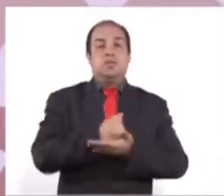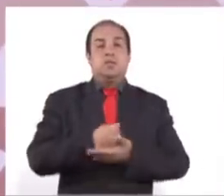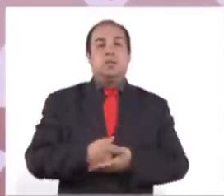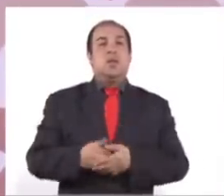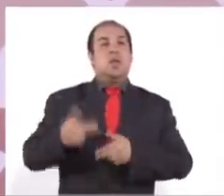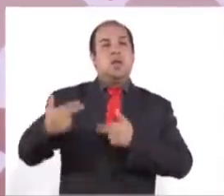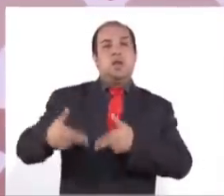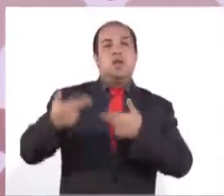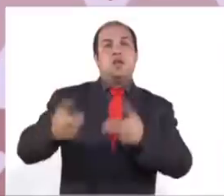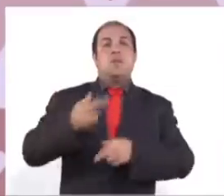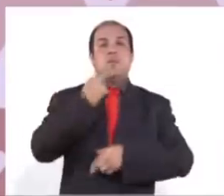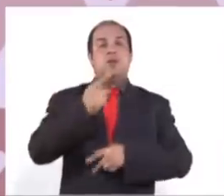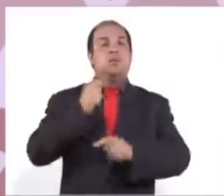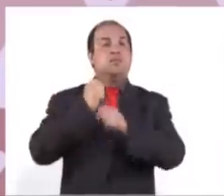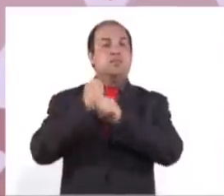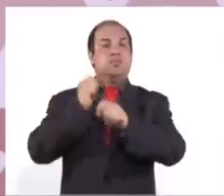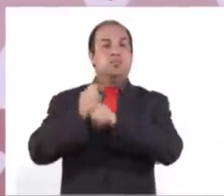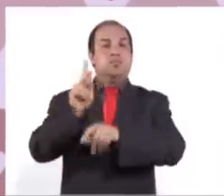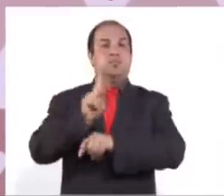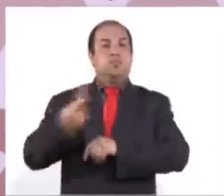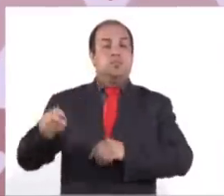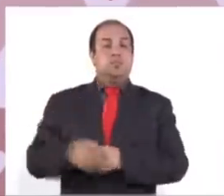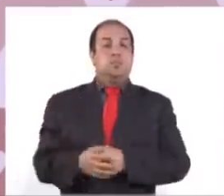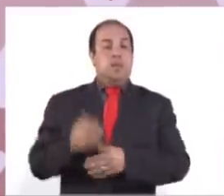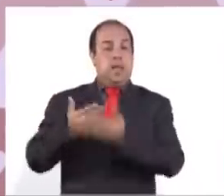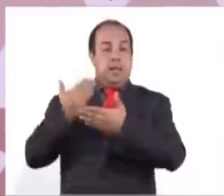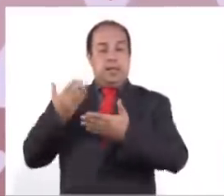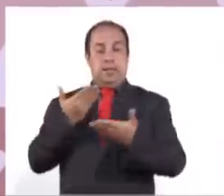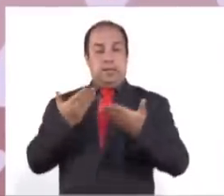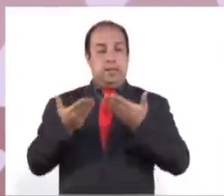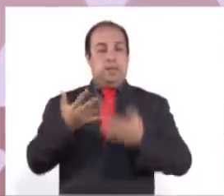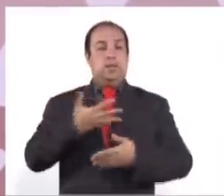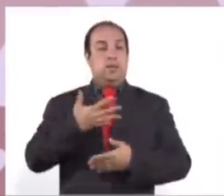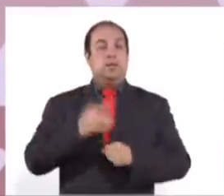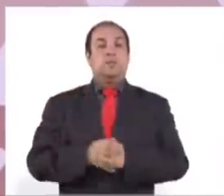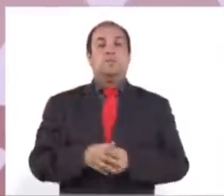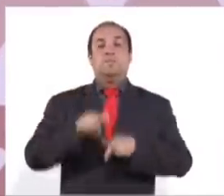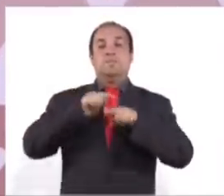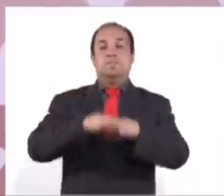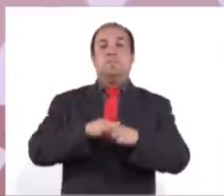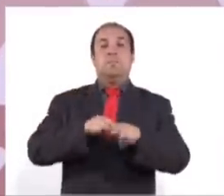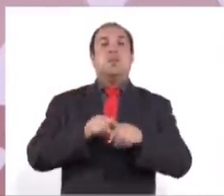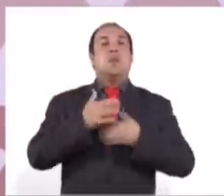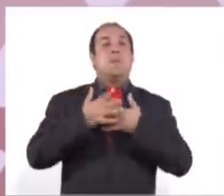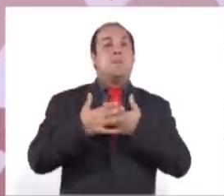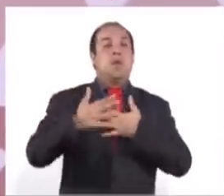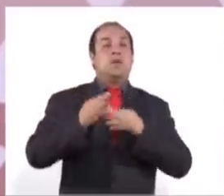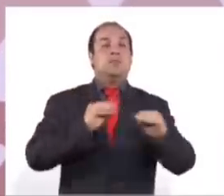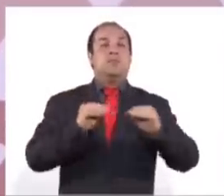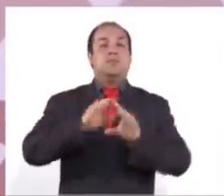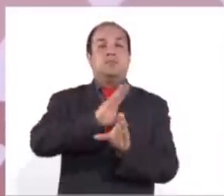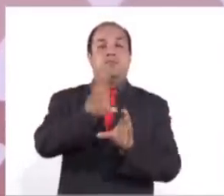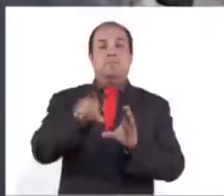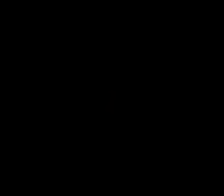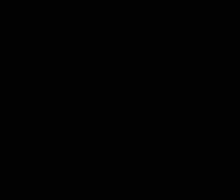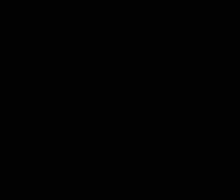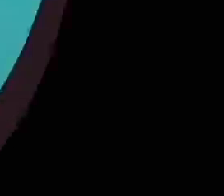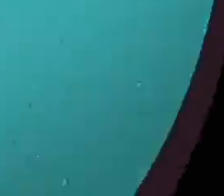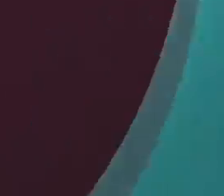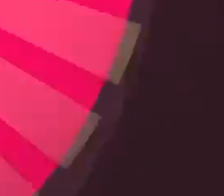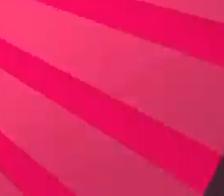transporte público del que teníamos y seguir avanzando en una movilidad integrada y sustentable. Muchas gracias a todos y a todas.